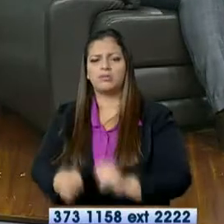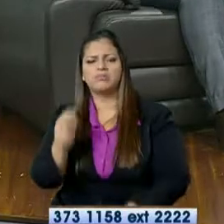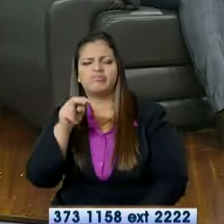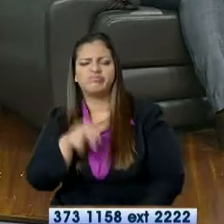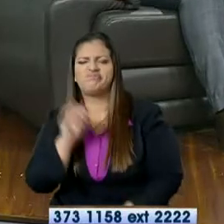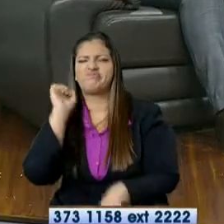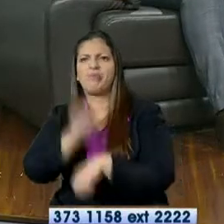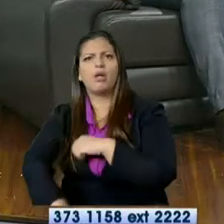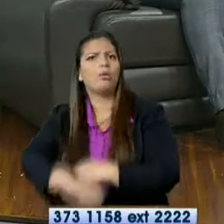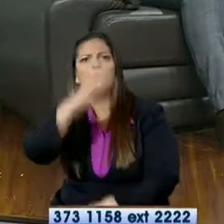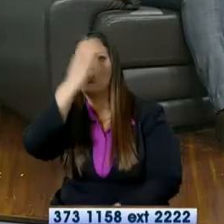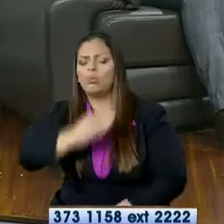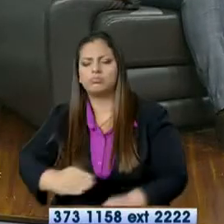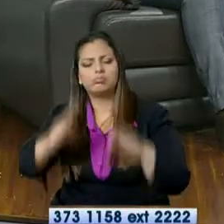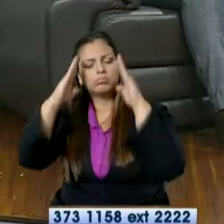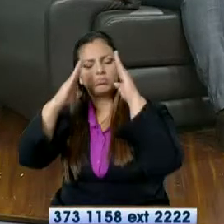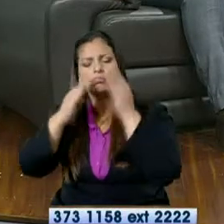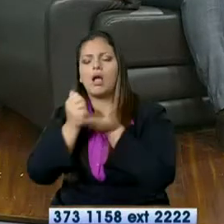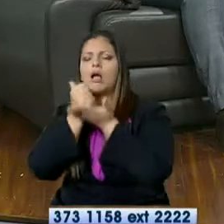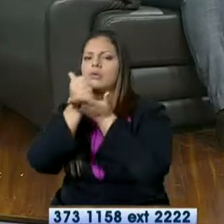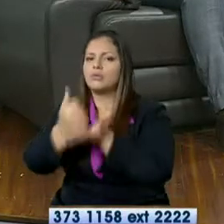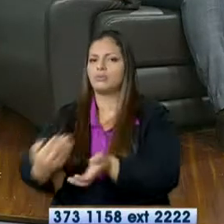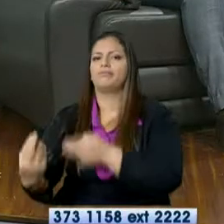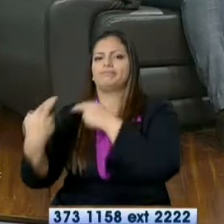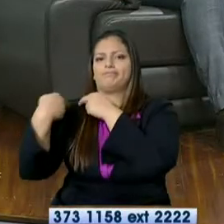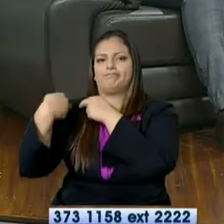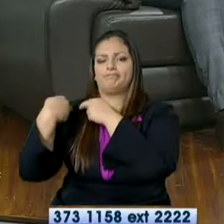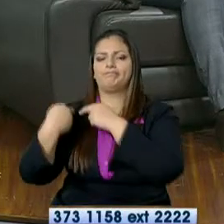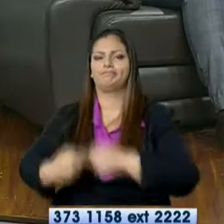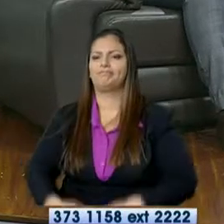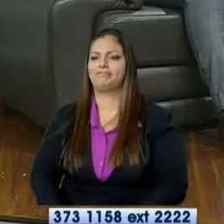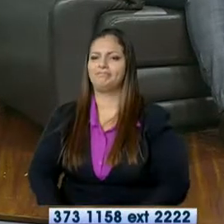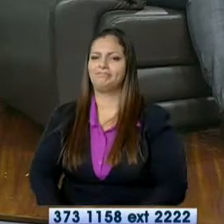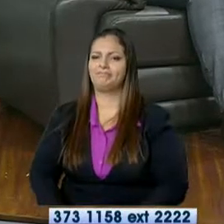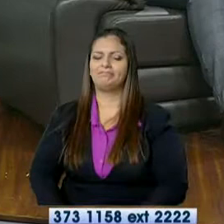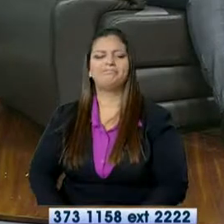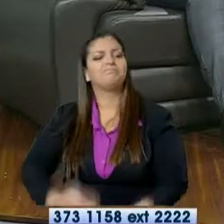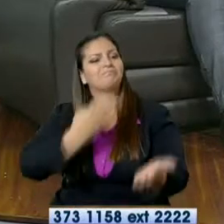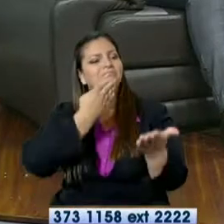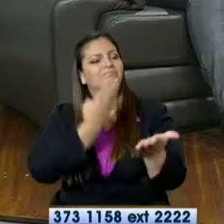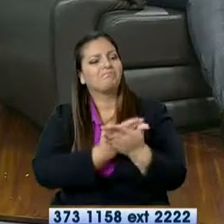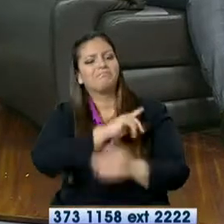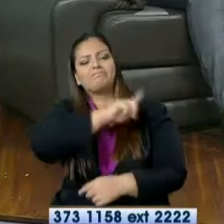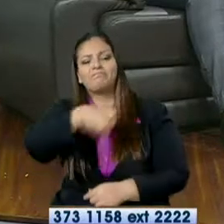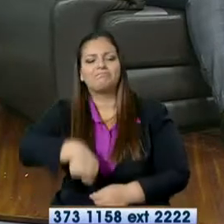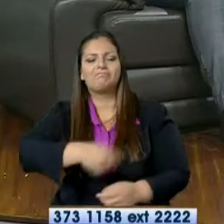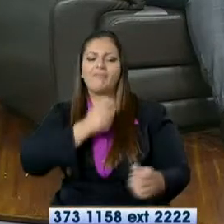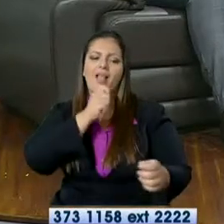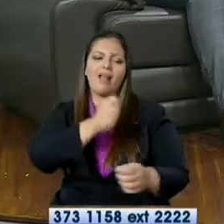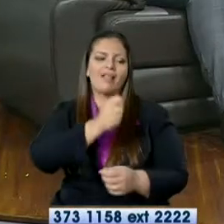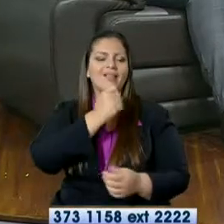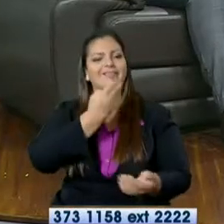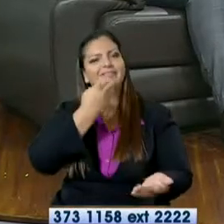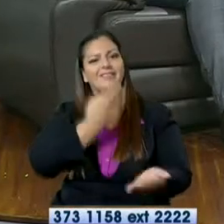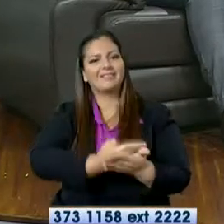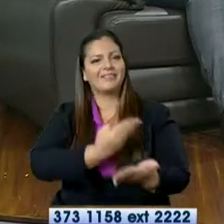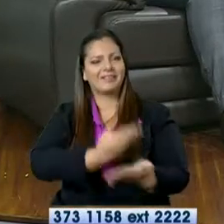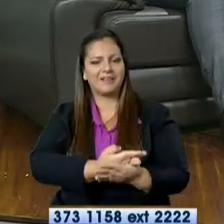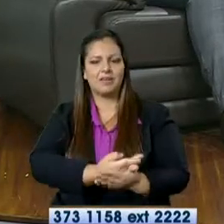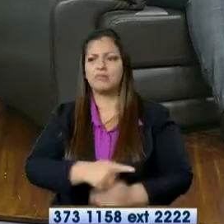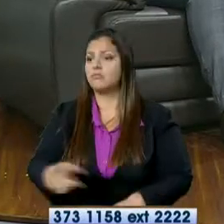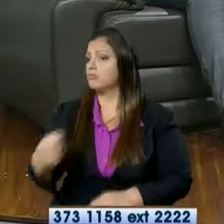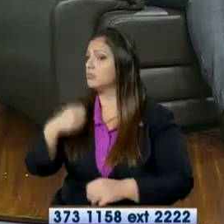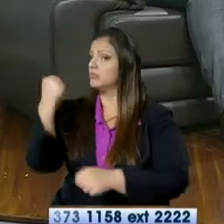labor prioritaria muchísimas gracias por haber venido por estar con nosotros con todos de mayo continuarán en este trabajo continuaremos operativos